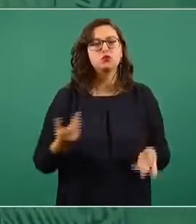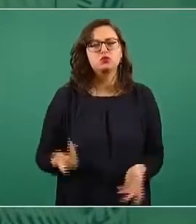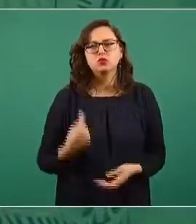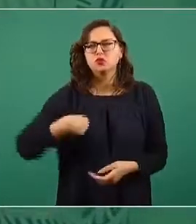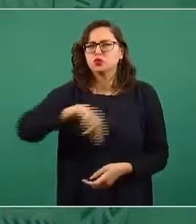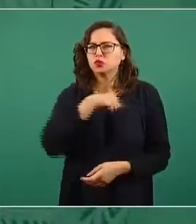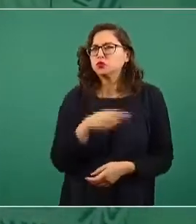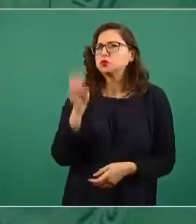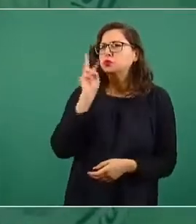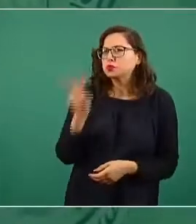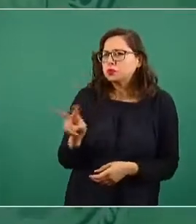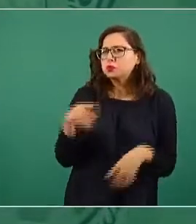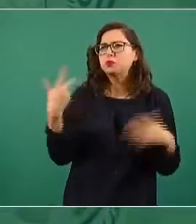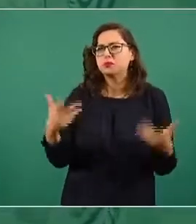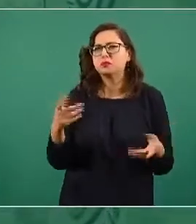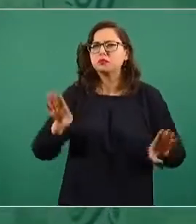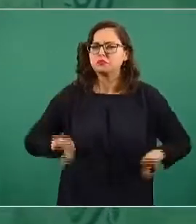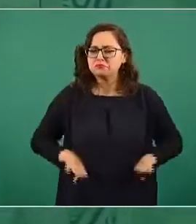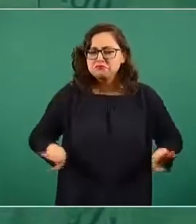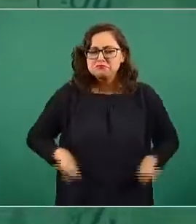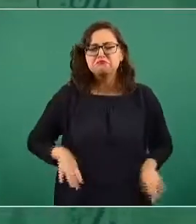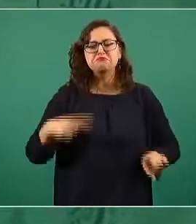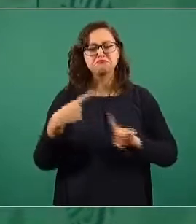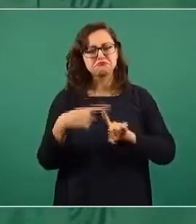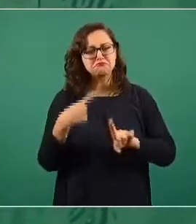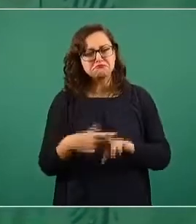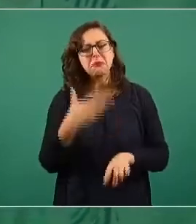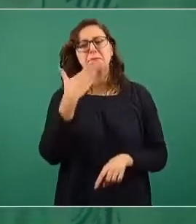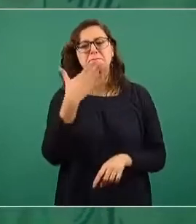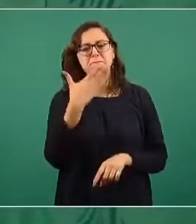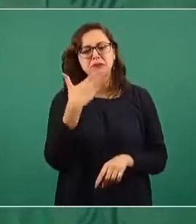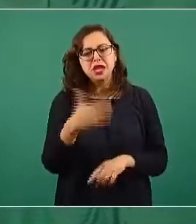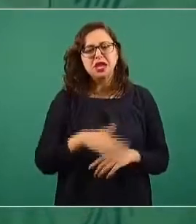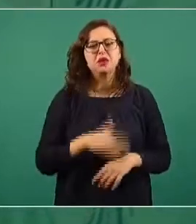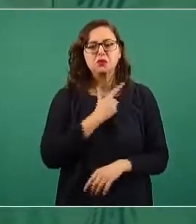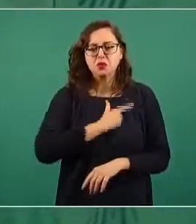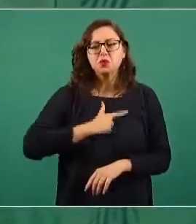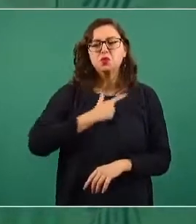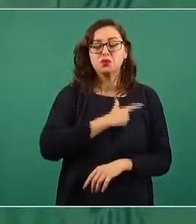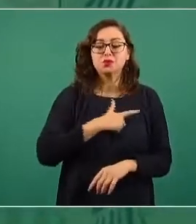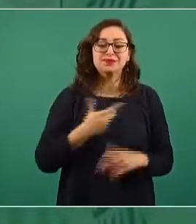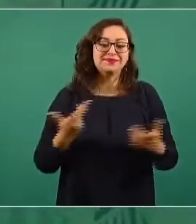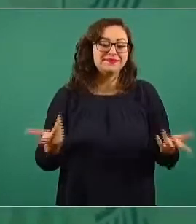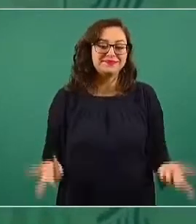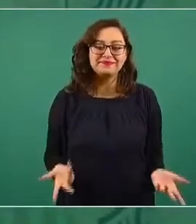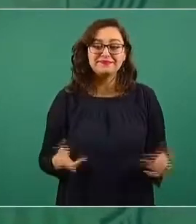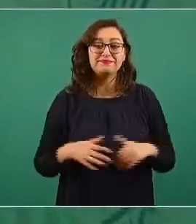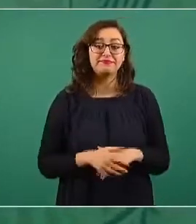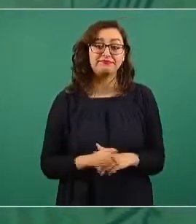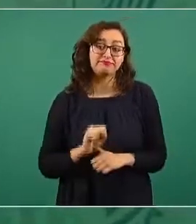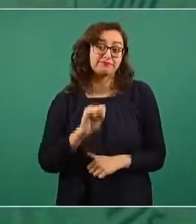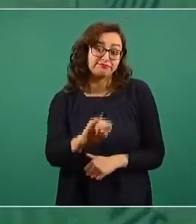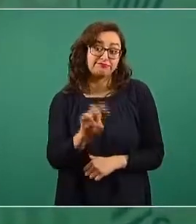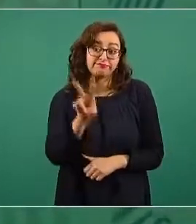lo vimos bien, lo vimos optimista. Y desde luego, pues, como todo, a la mitad de